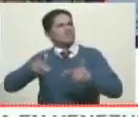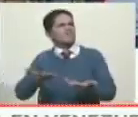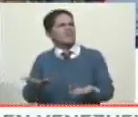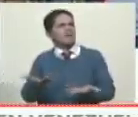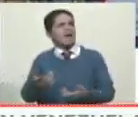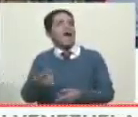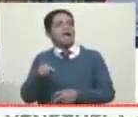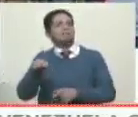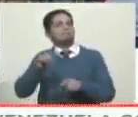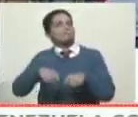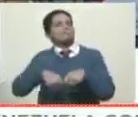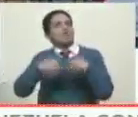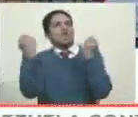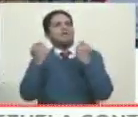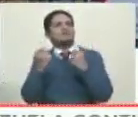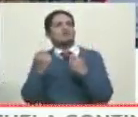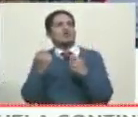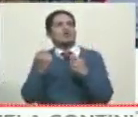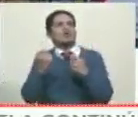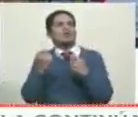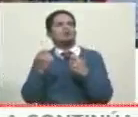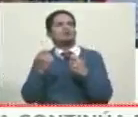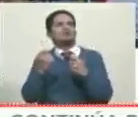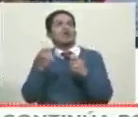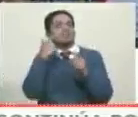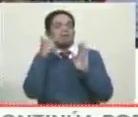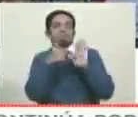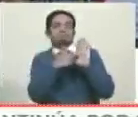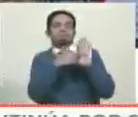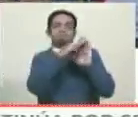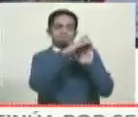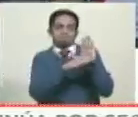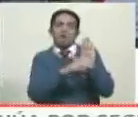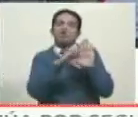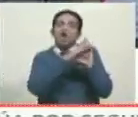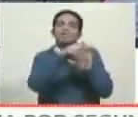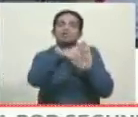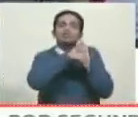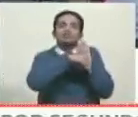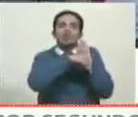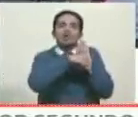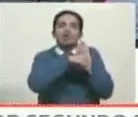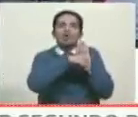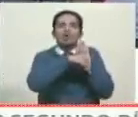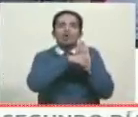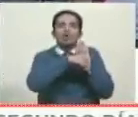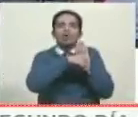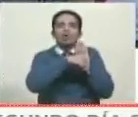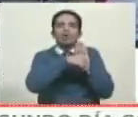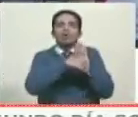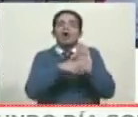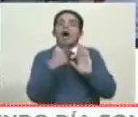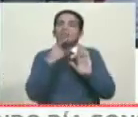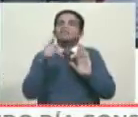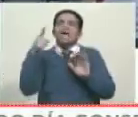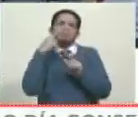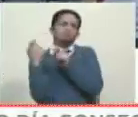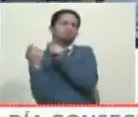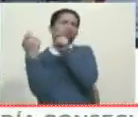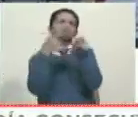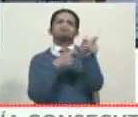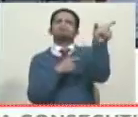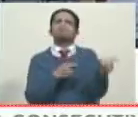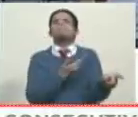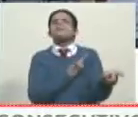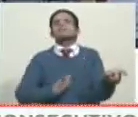violación de esta sagrada constitución a decir que ellos designan un presidente en